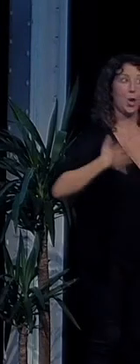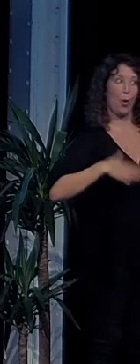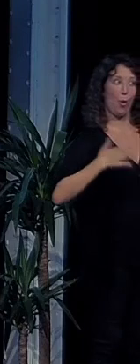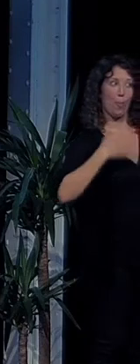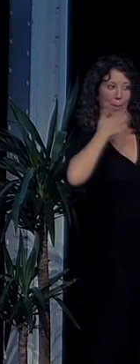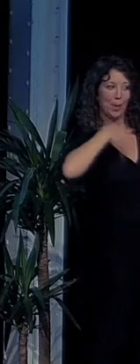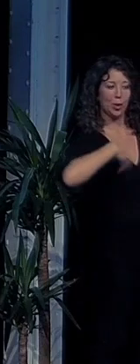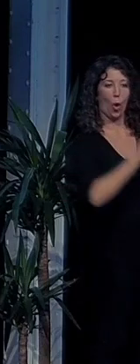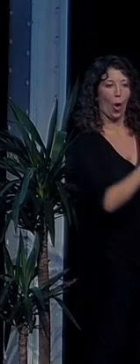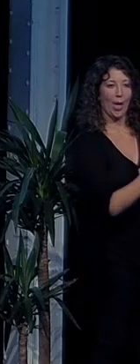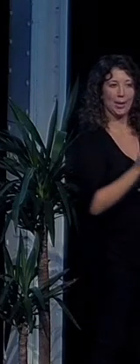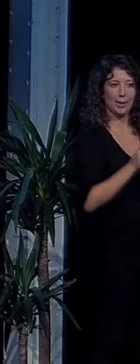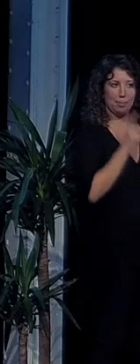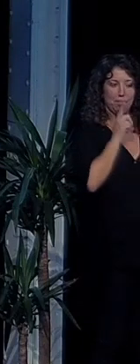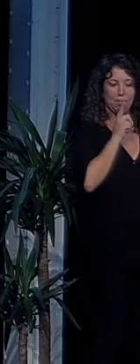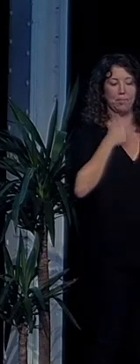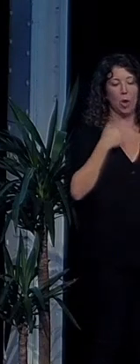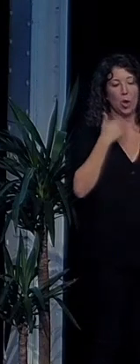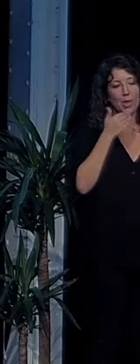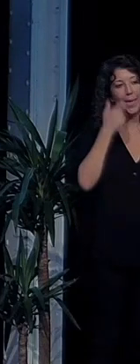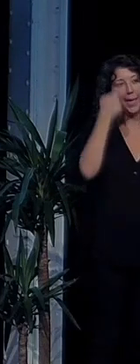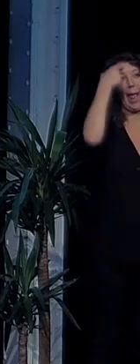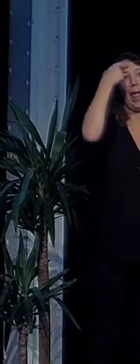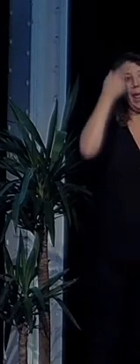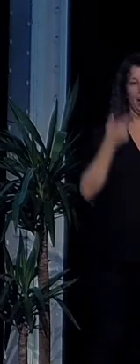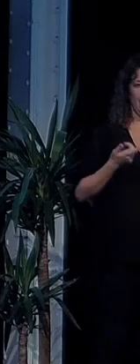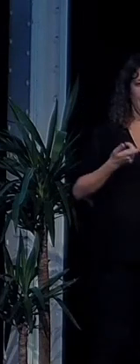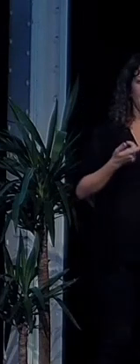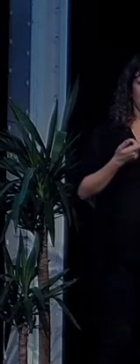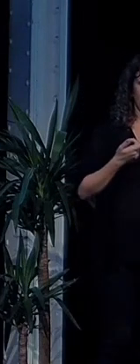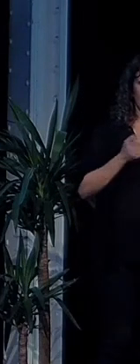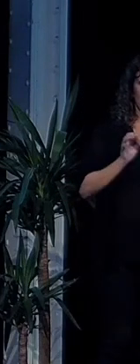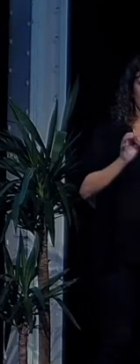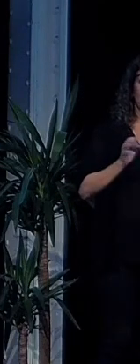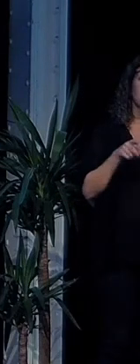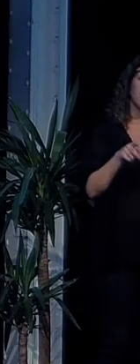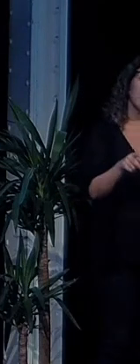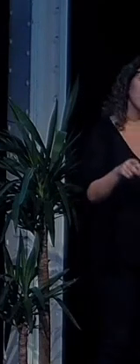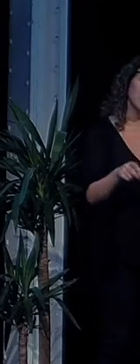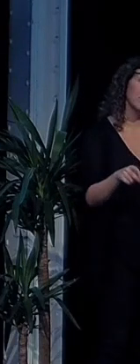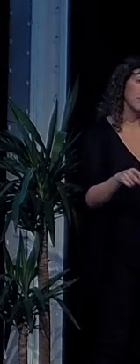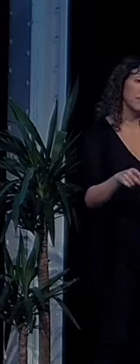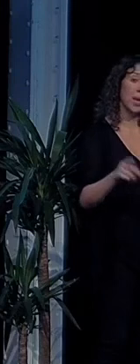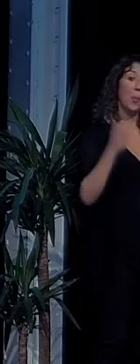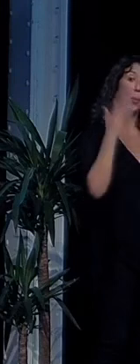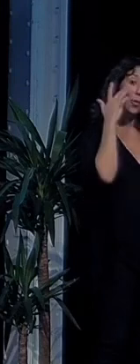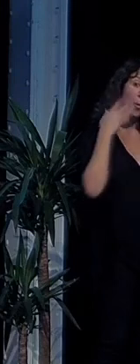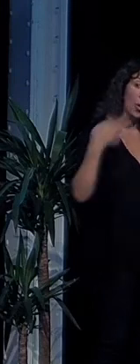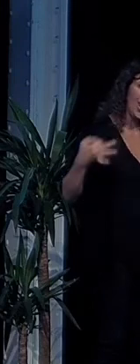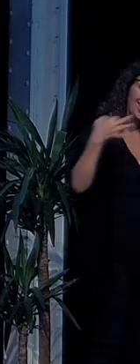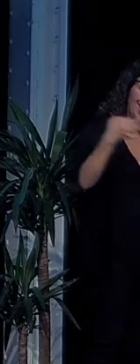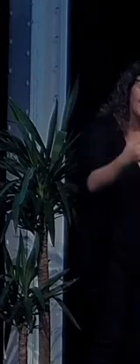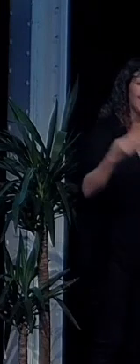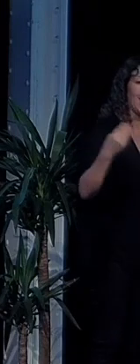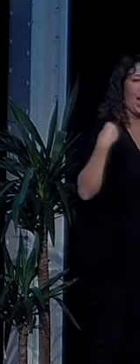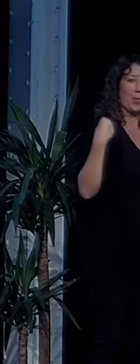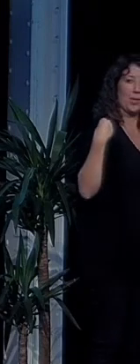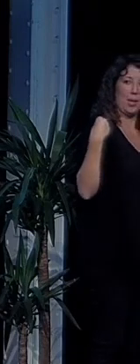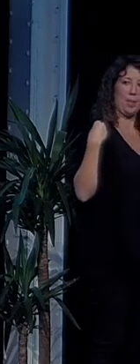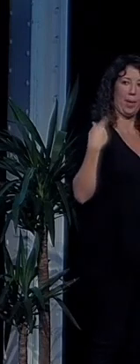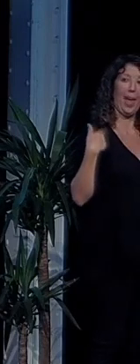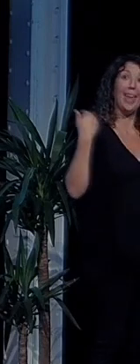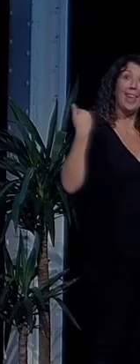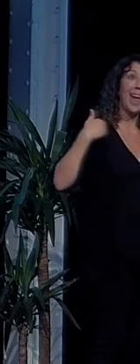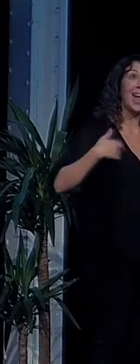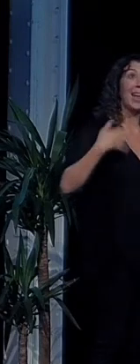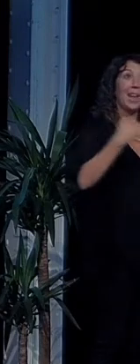sabes que no lo tienes que hacer o no, cómo te tienes que vestir, pero avísame cuando hayas vuelto, por favor, dime ya estoy aquí,